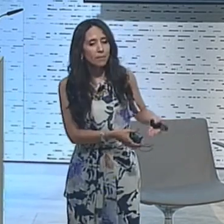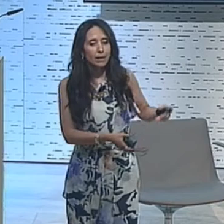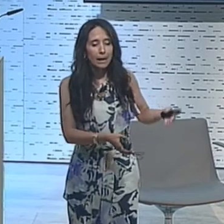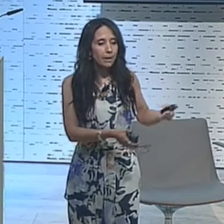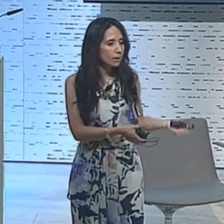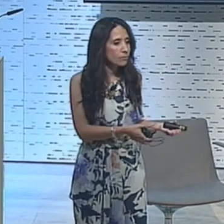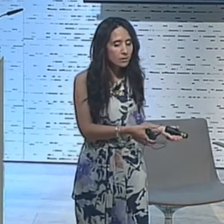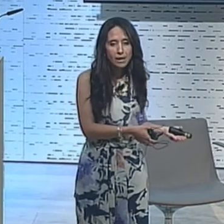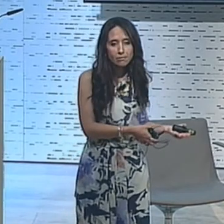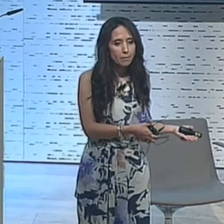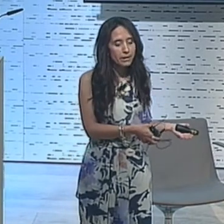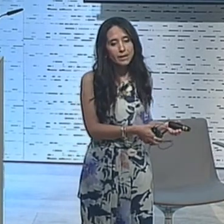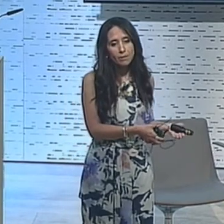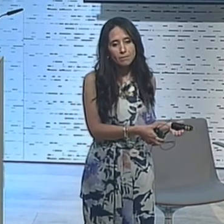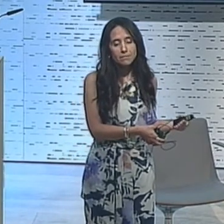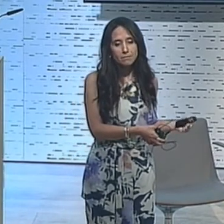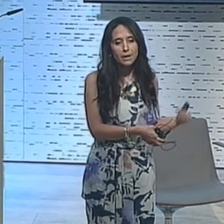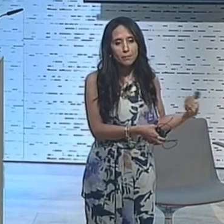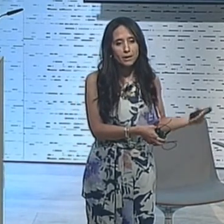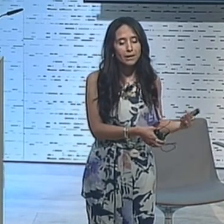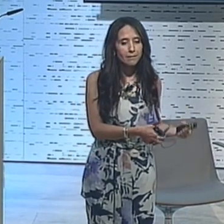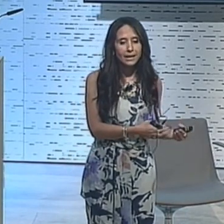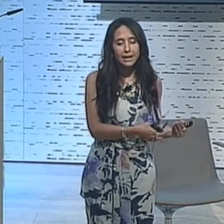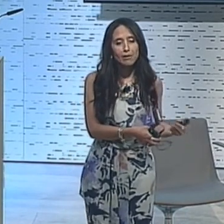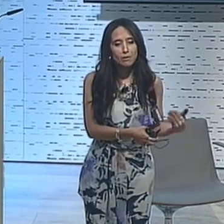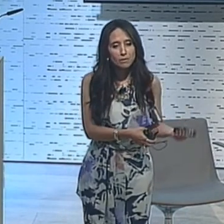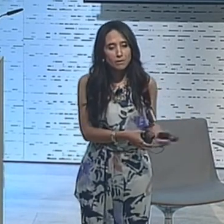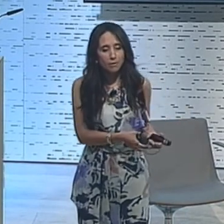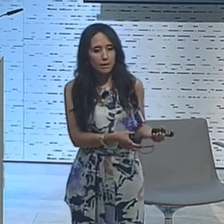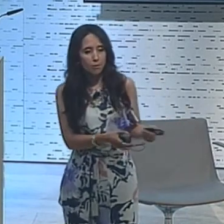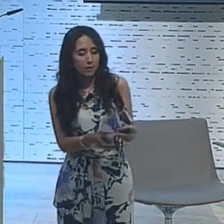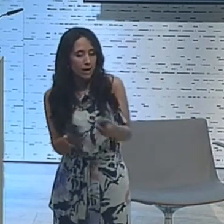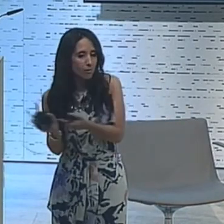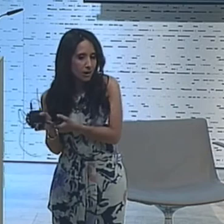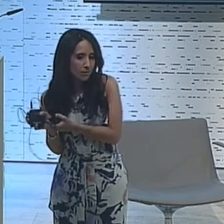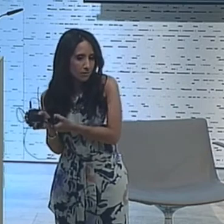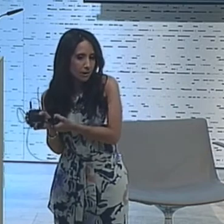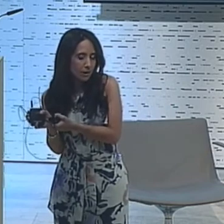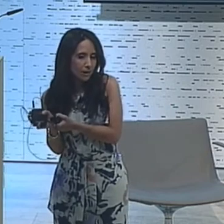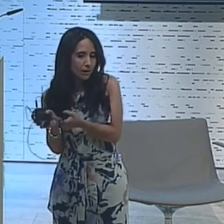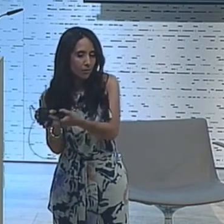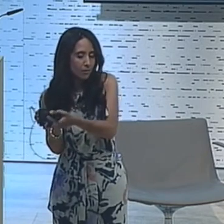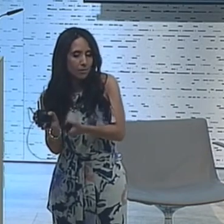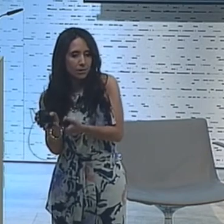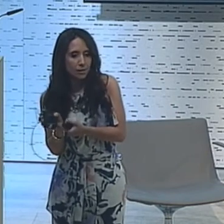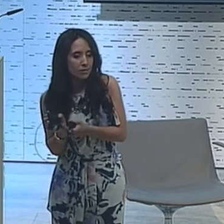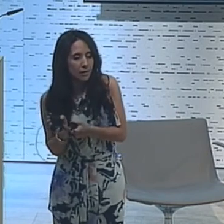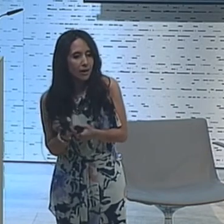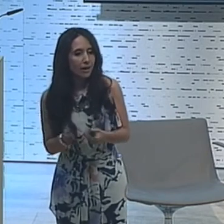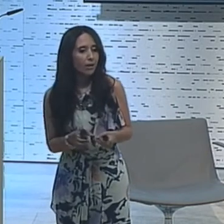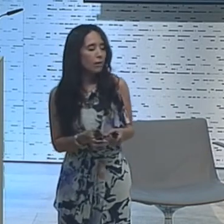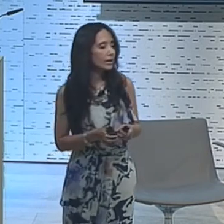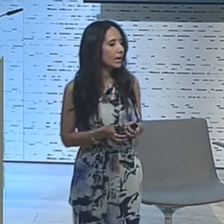y la parte emocional es una parte que, bueno, para poder, el conocimiento se va a recuperar, o lo tenemos en una tableta, o hoy lo